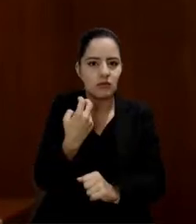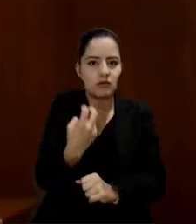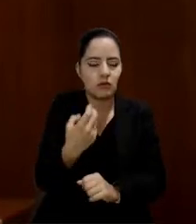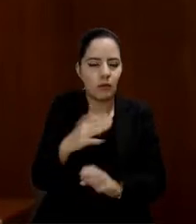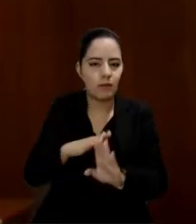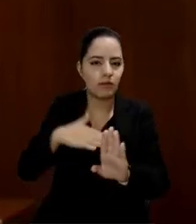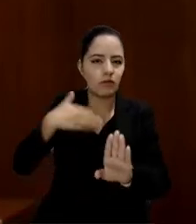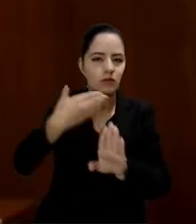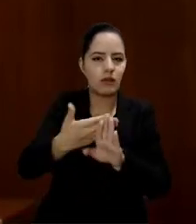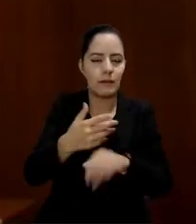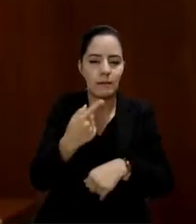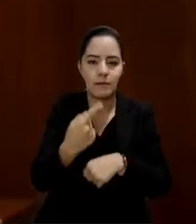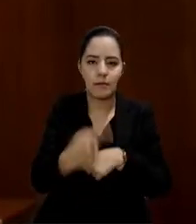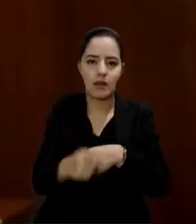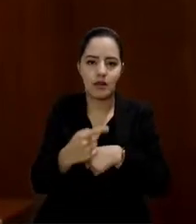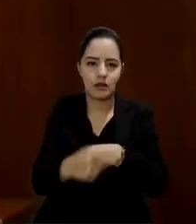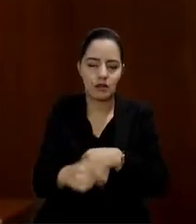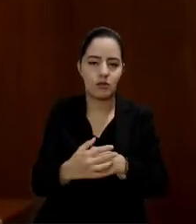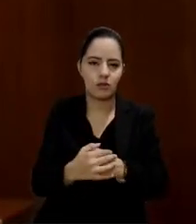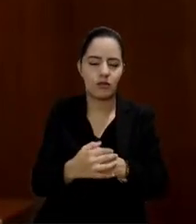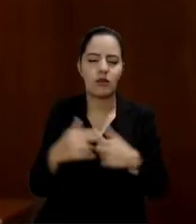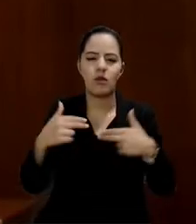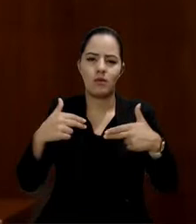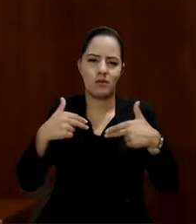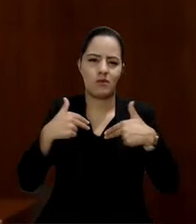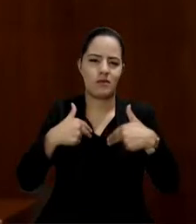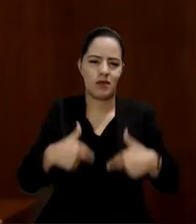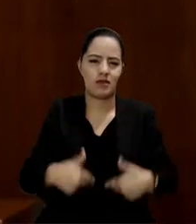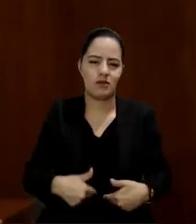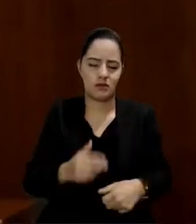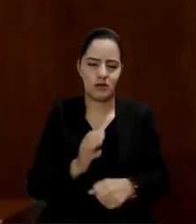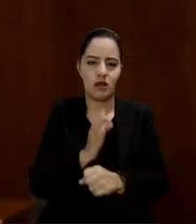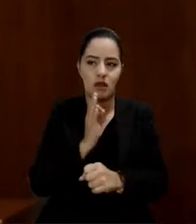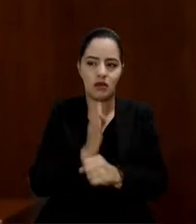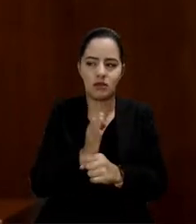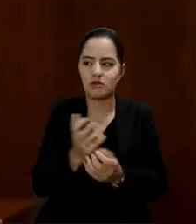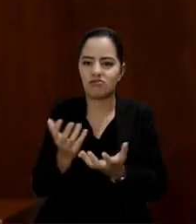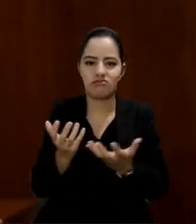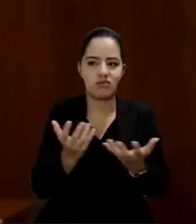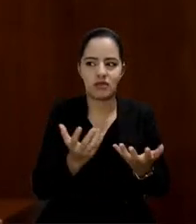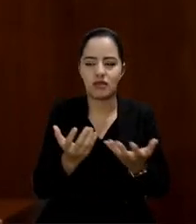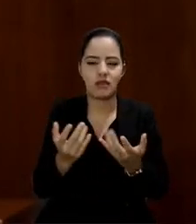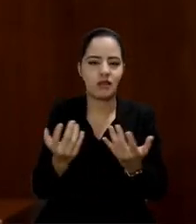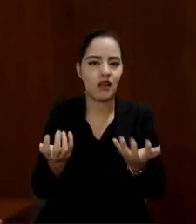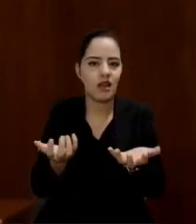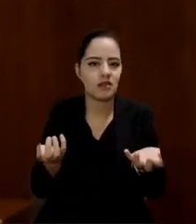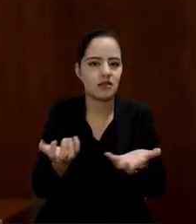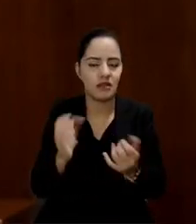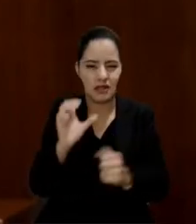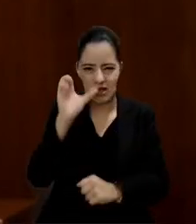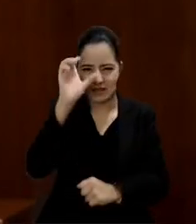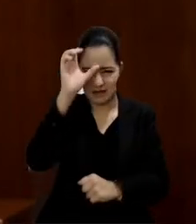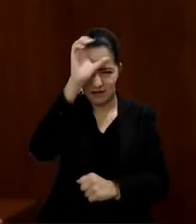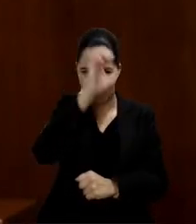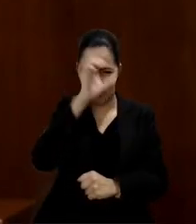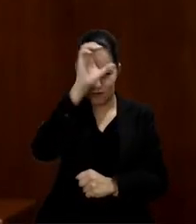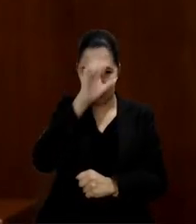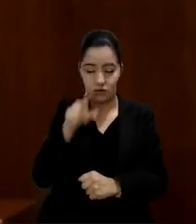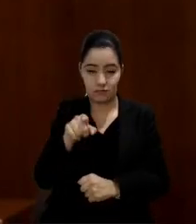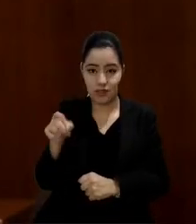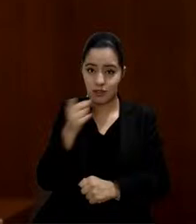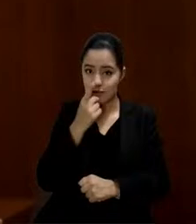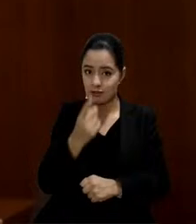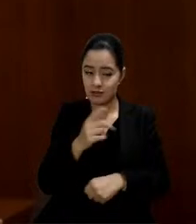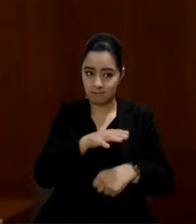nuestro planeta. La humanidad se encuentra ante la encrucijada histórica de los científicos advierten que